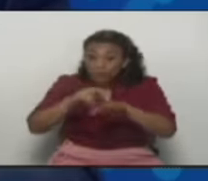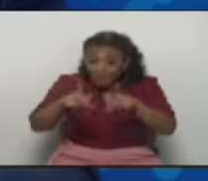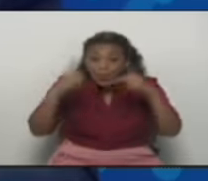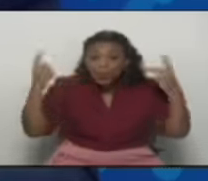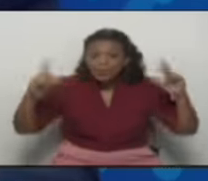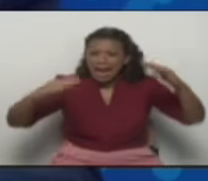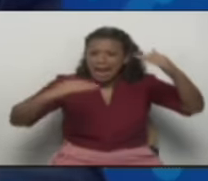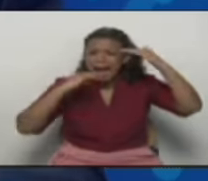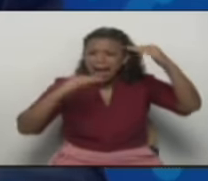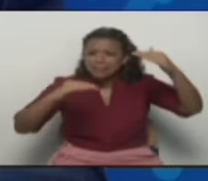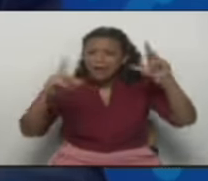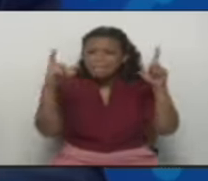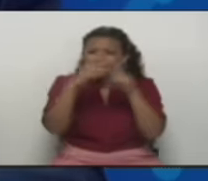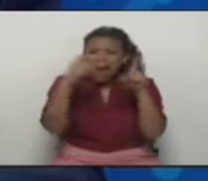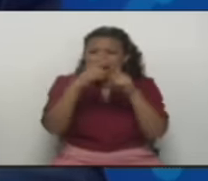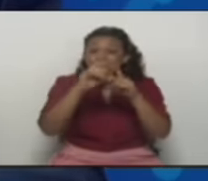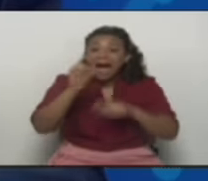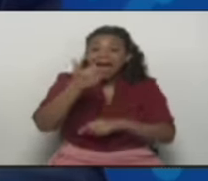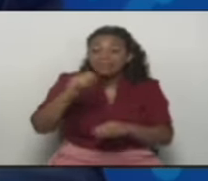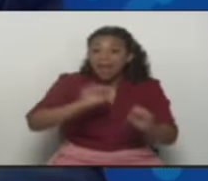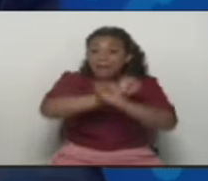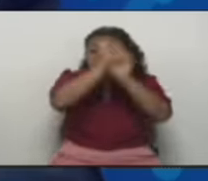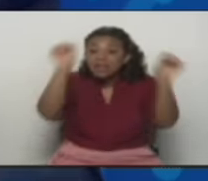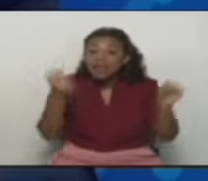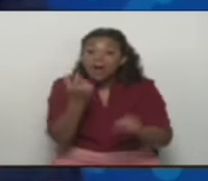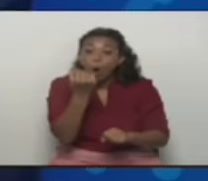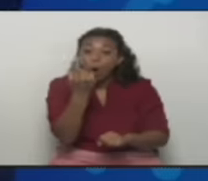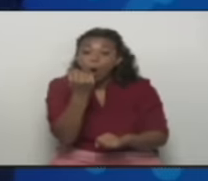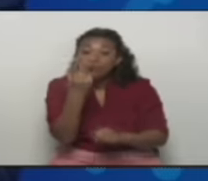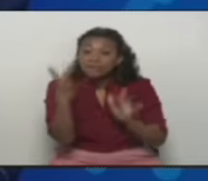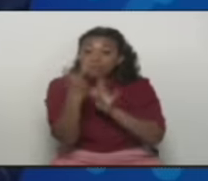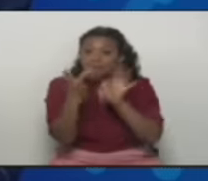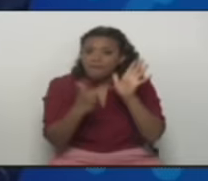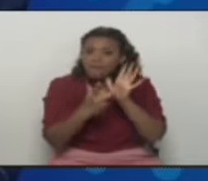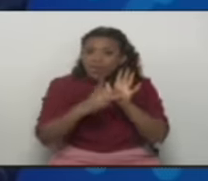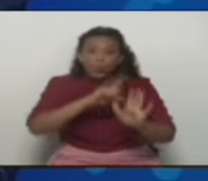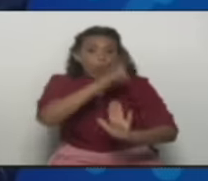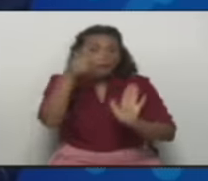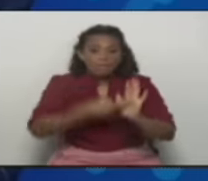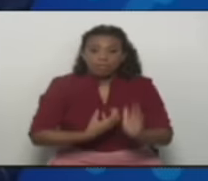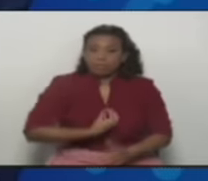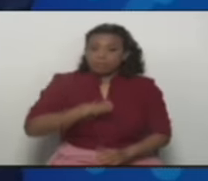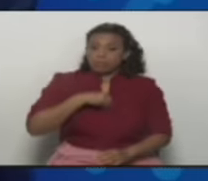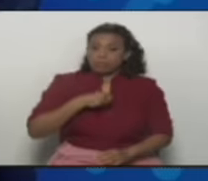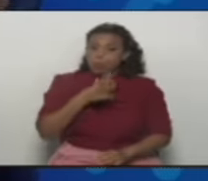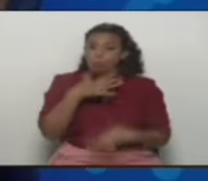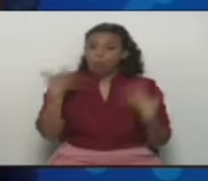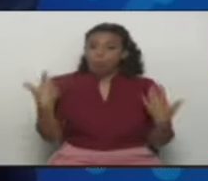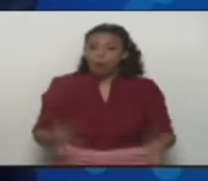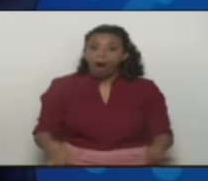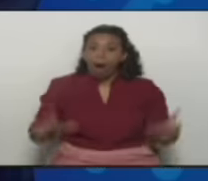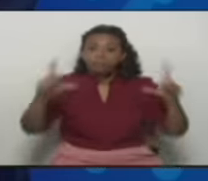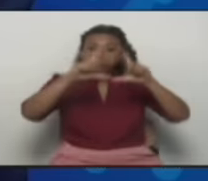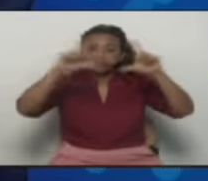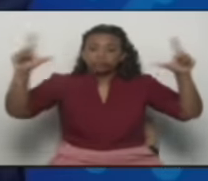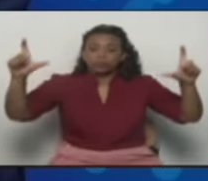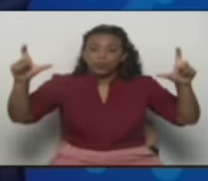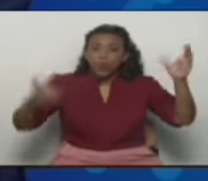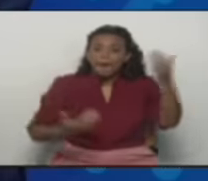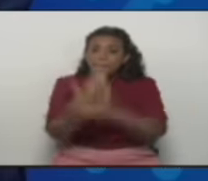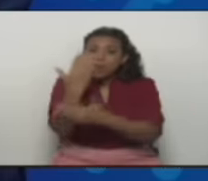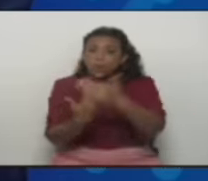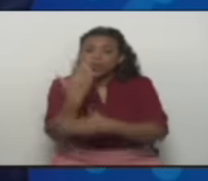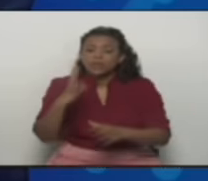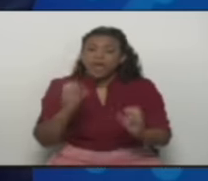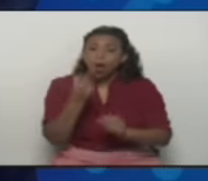Titular sacado a las 10 de la mañana del 11 de abril, cosa totalmente inusual, porque los periódicos lo imprimían a las 11